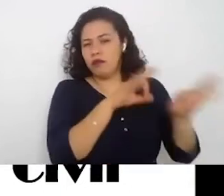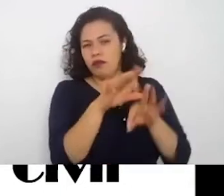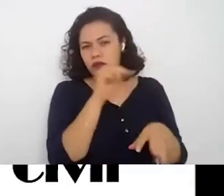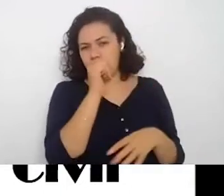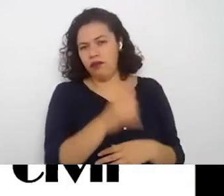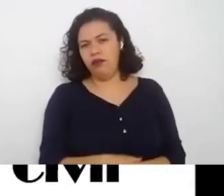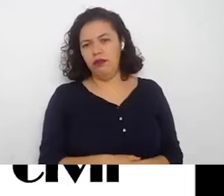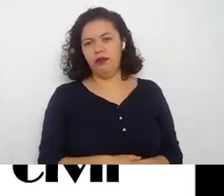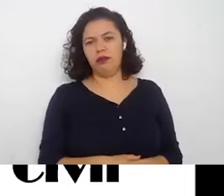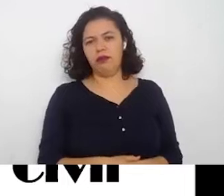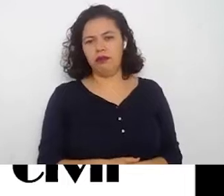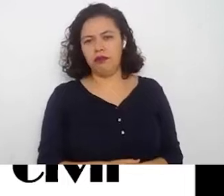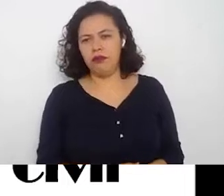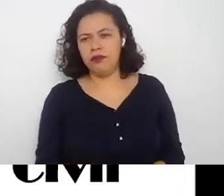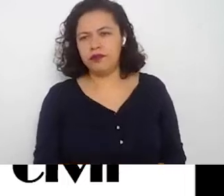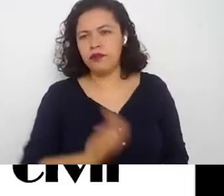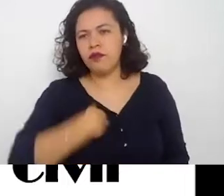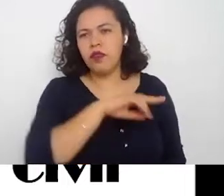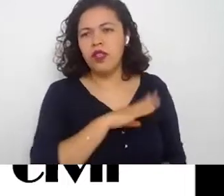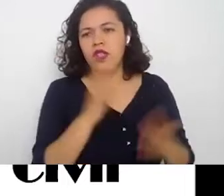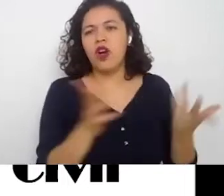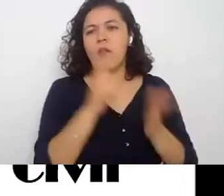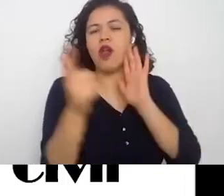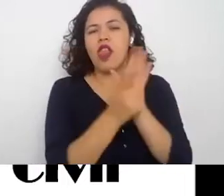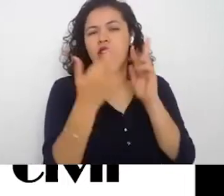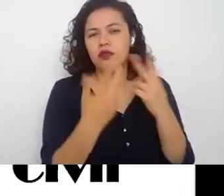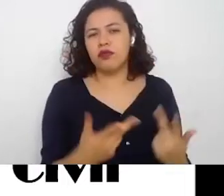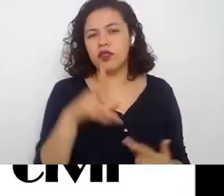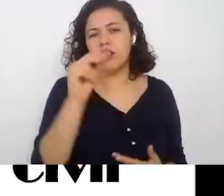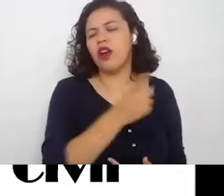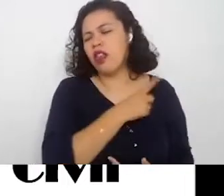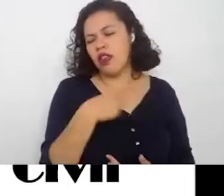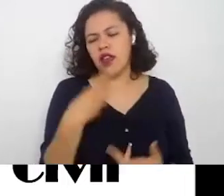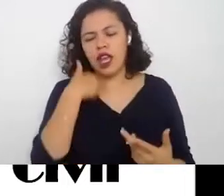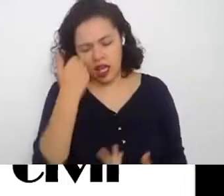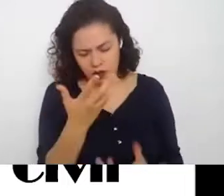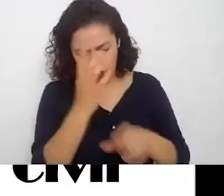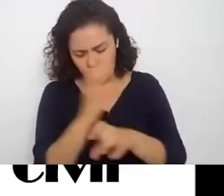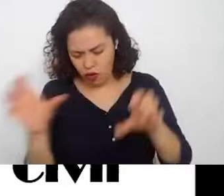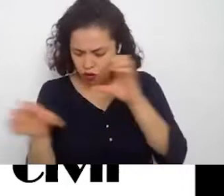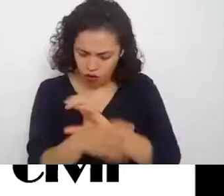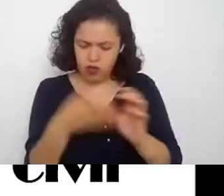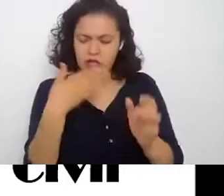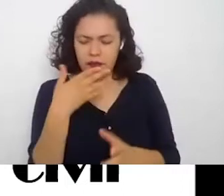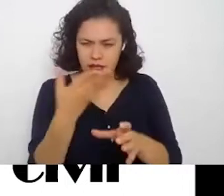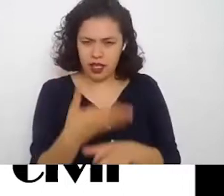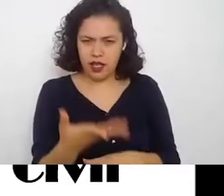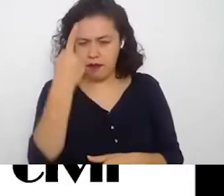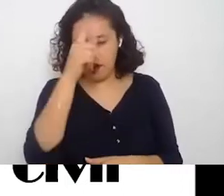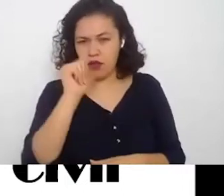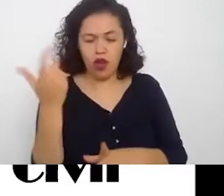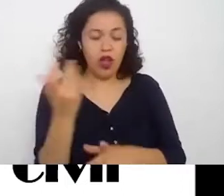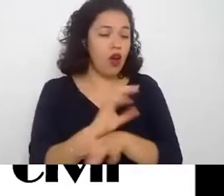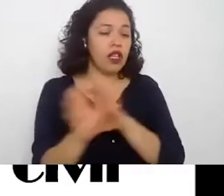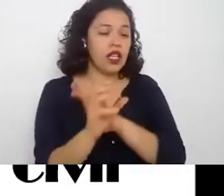no queremos caer en incumplimientos y queremos hacer las cosas bien porque tenemos un quehacer enorme que hacer.